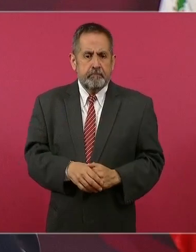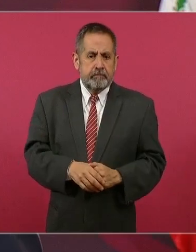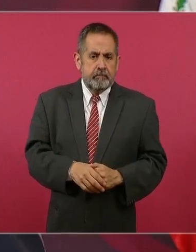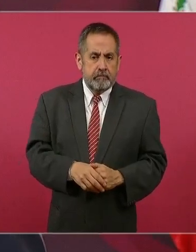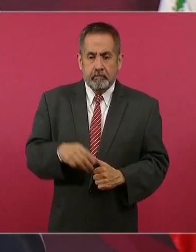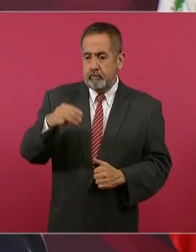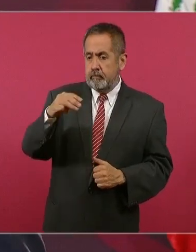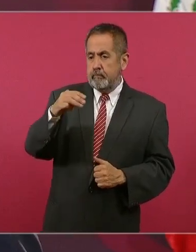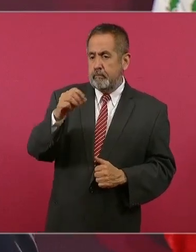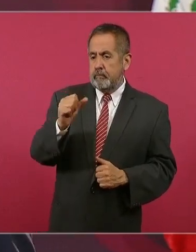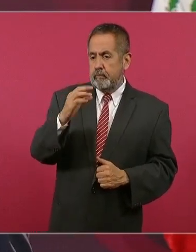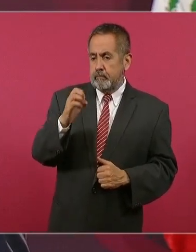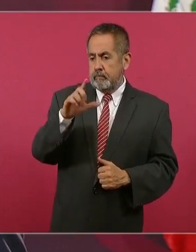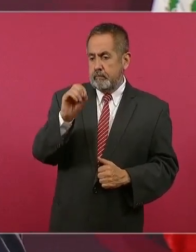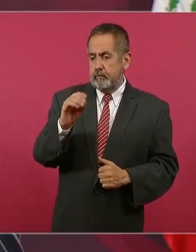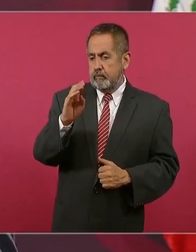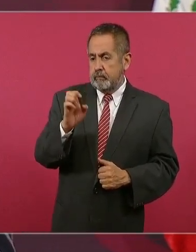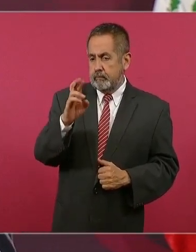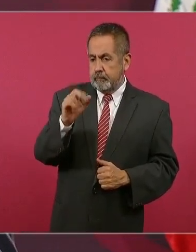Marcelo Ebrard,